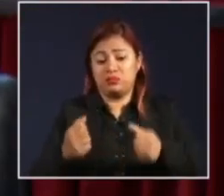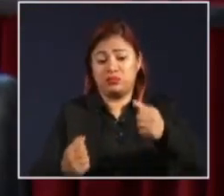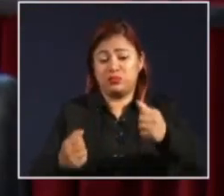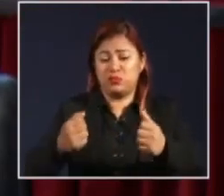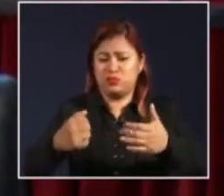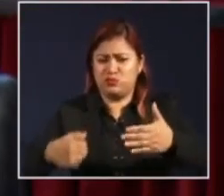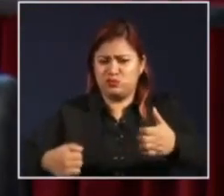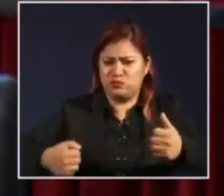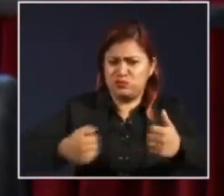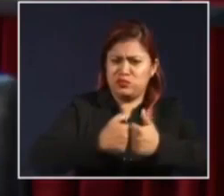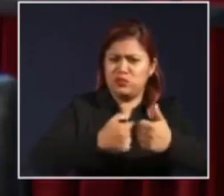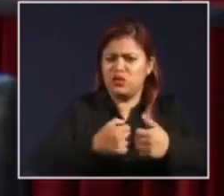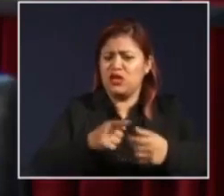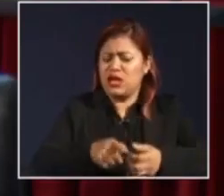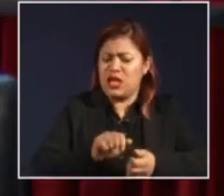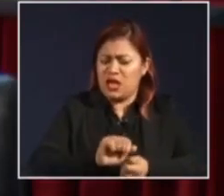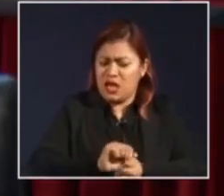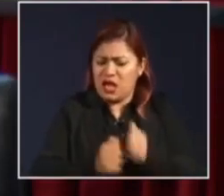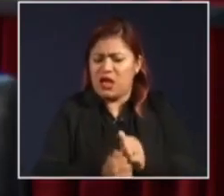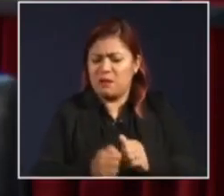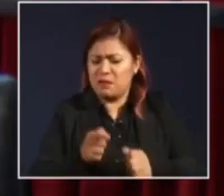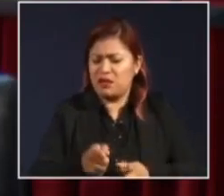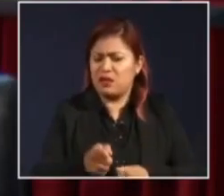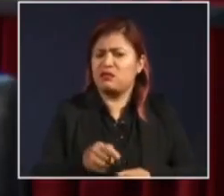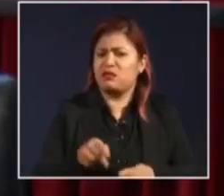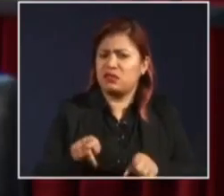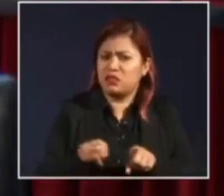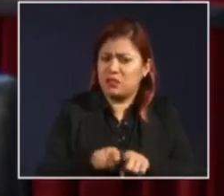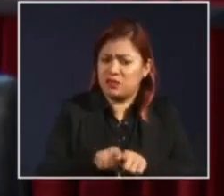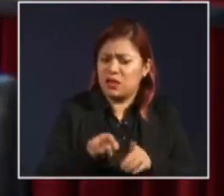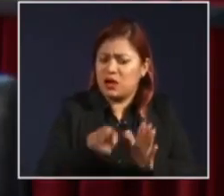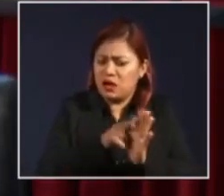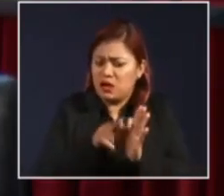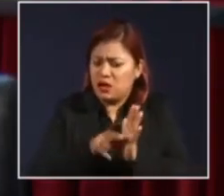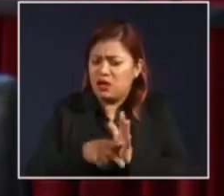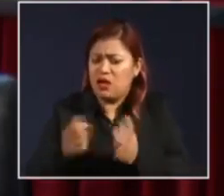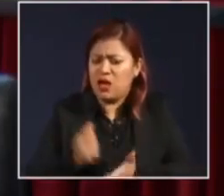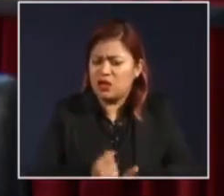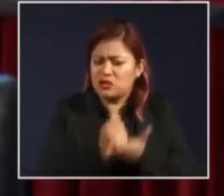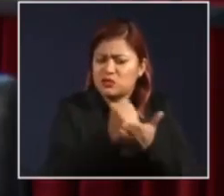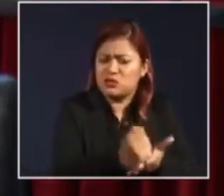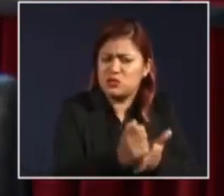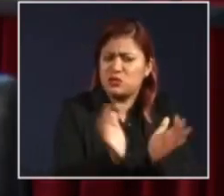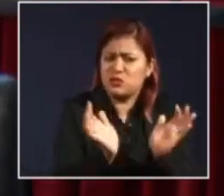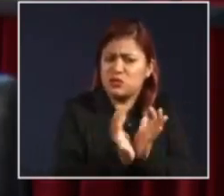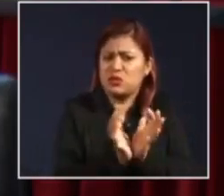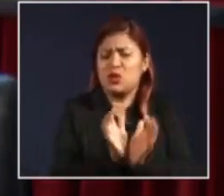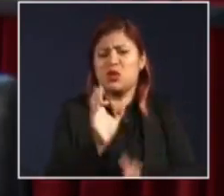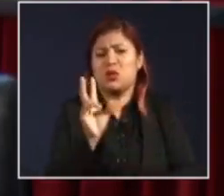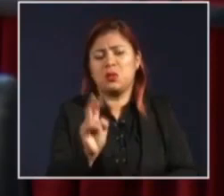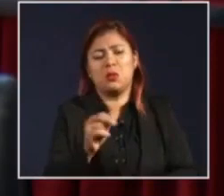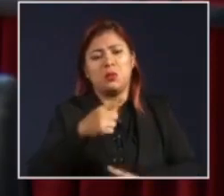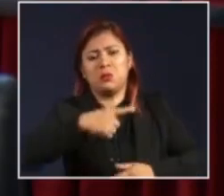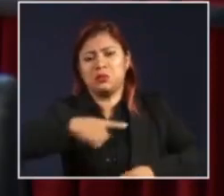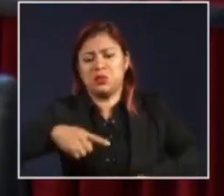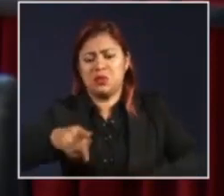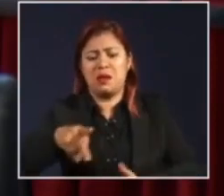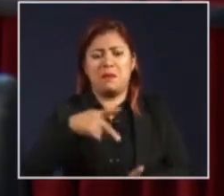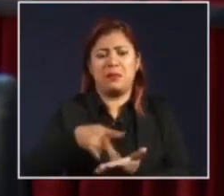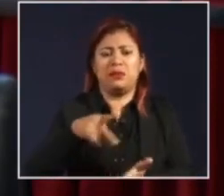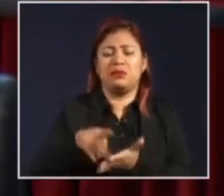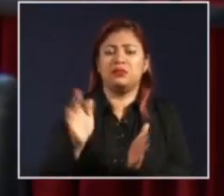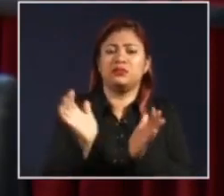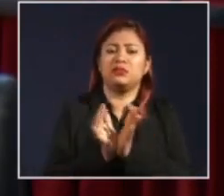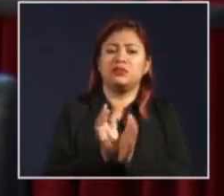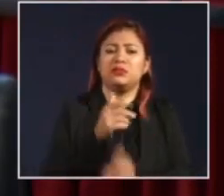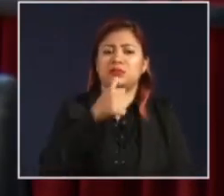se cambien para que ellos tengan que ayudar a los asegurados y no negarse a pagar los seguros